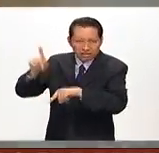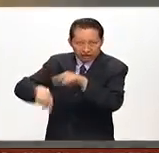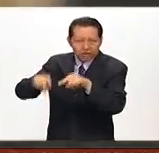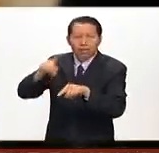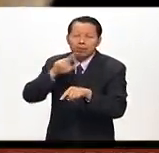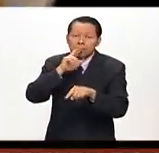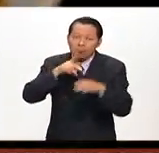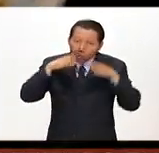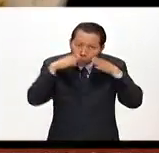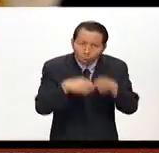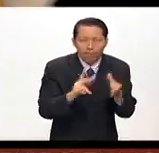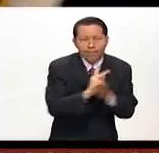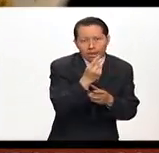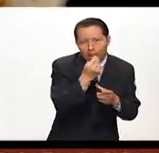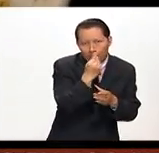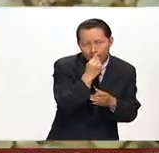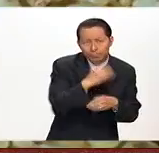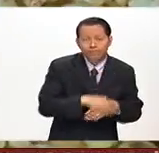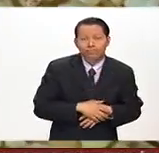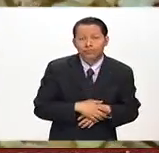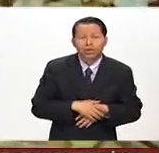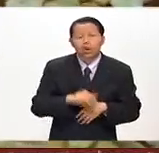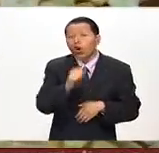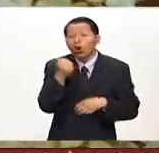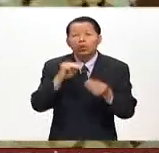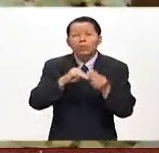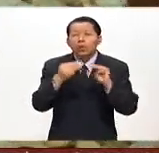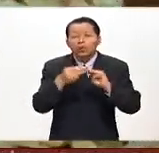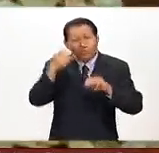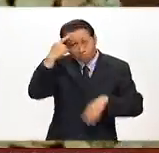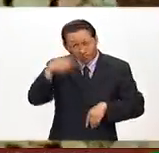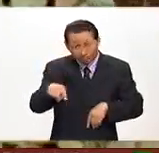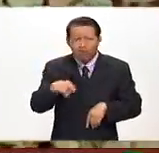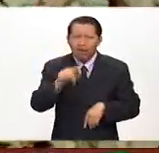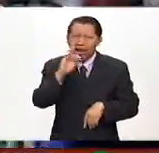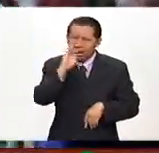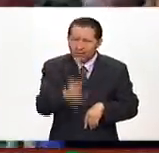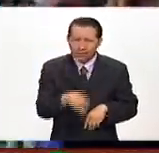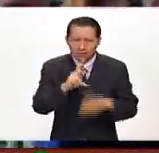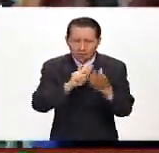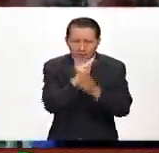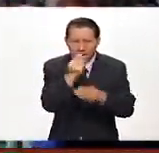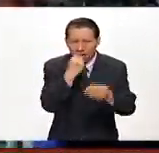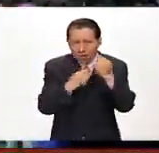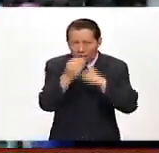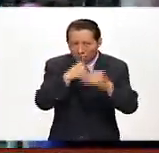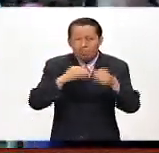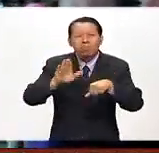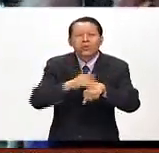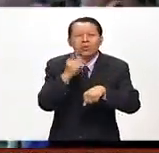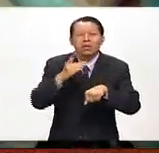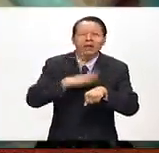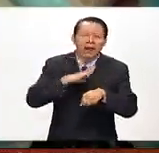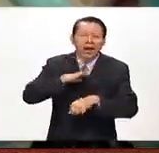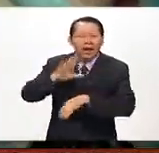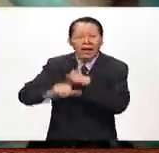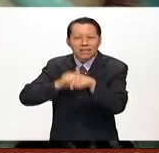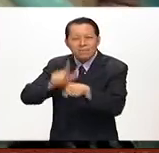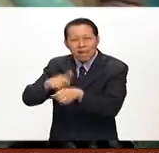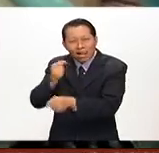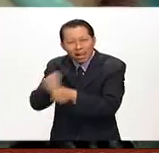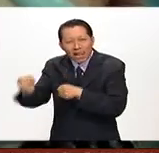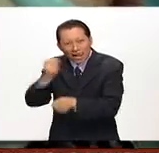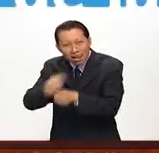alimentación. Otro de los principales motivos por adoptar este tipo de dietas es evitar el maltrato de animales y ayudar al medio